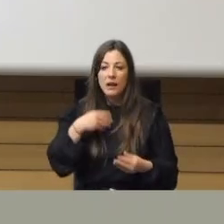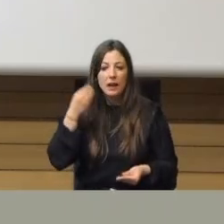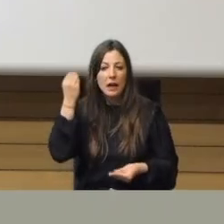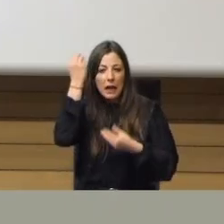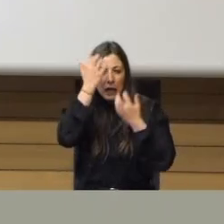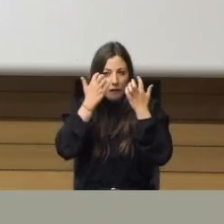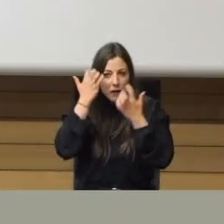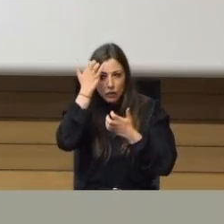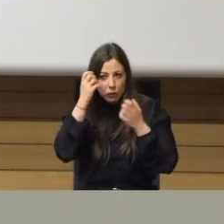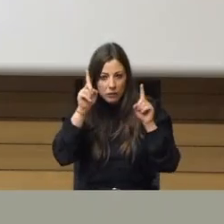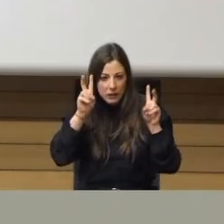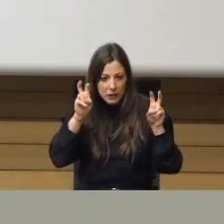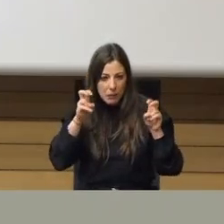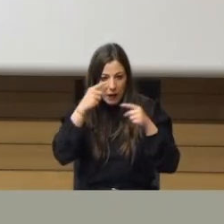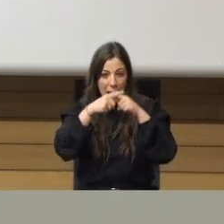datos?